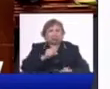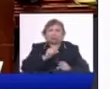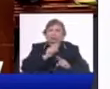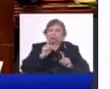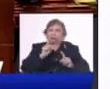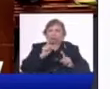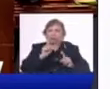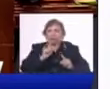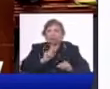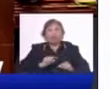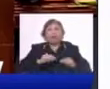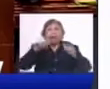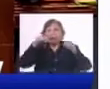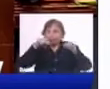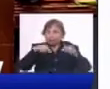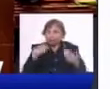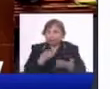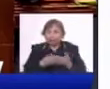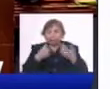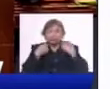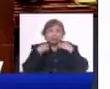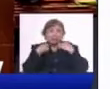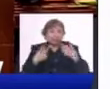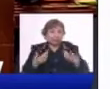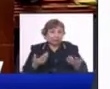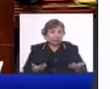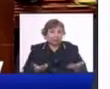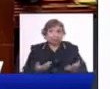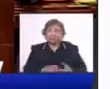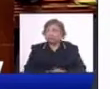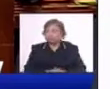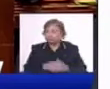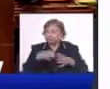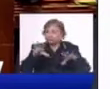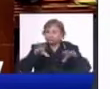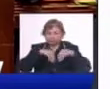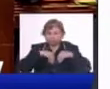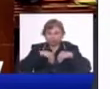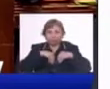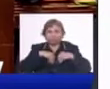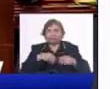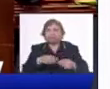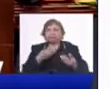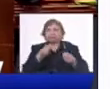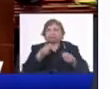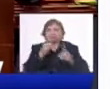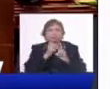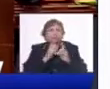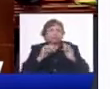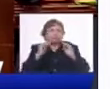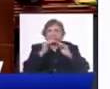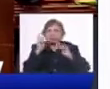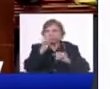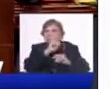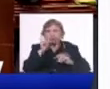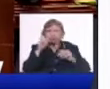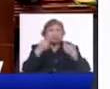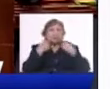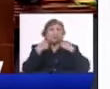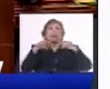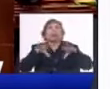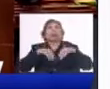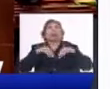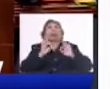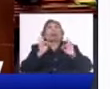acá y se pierde, hay que aceptar, porque la democracia no es perdí y no lo